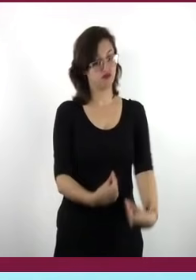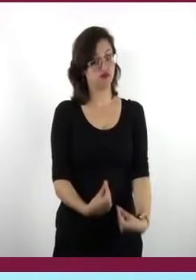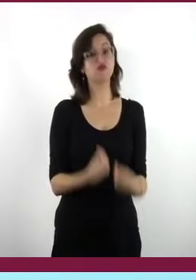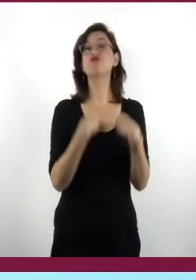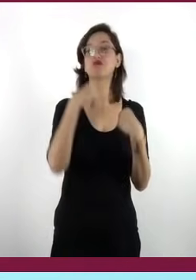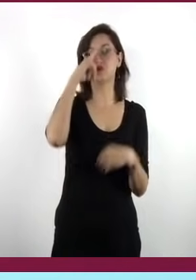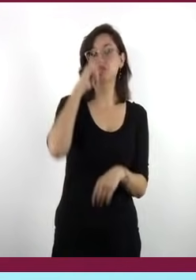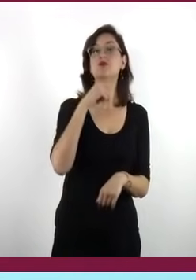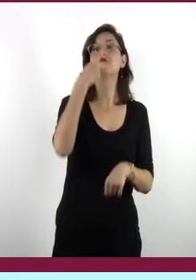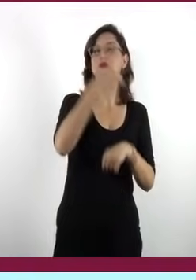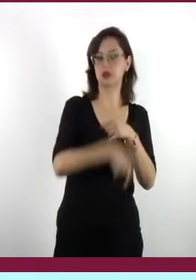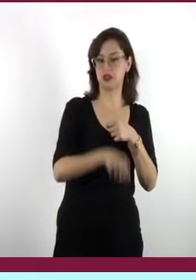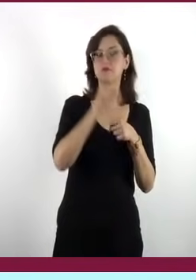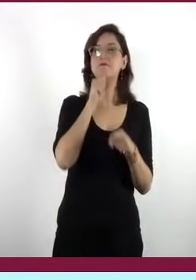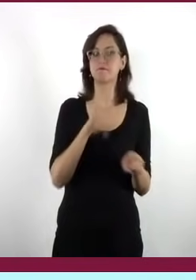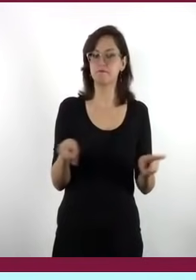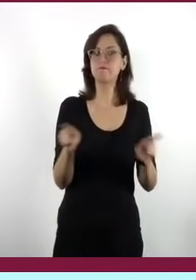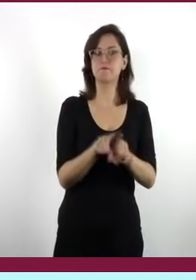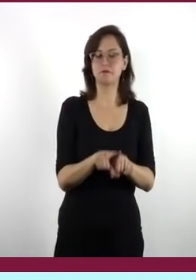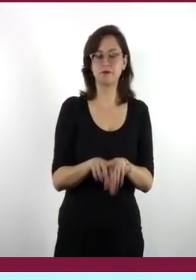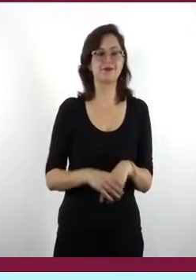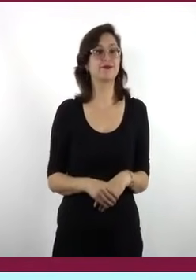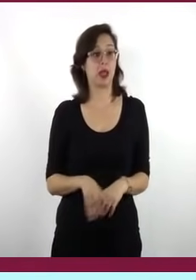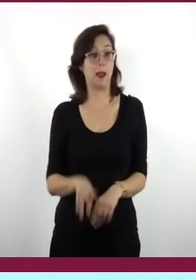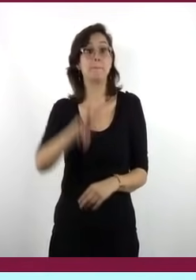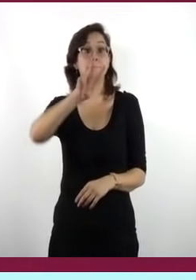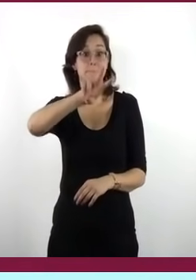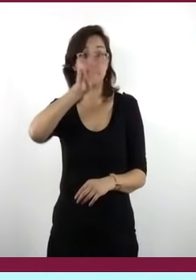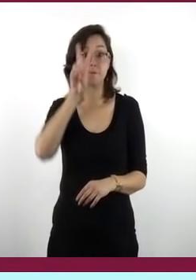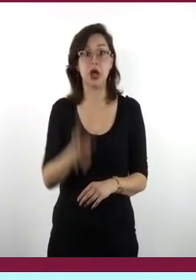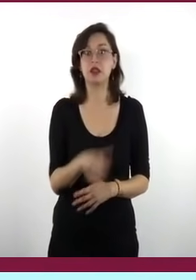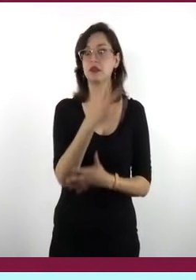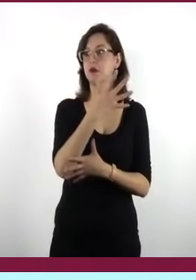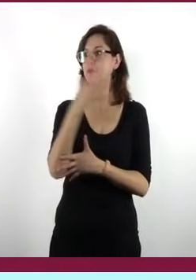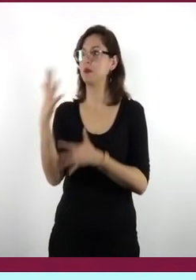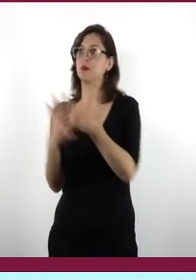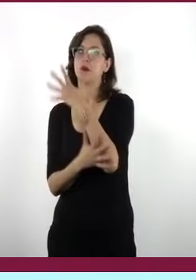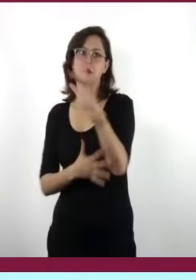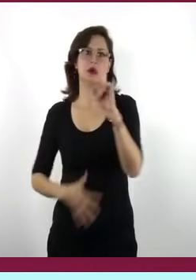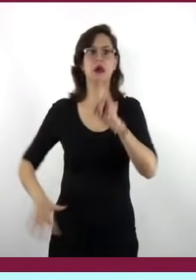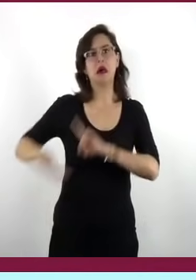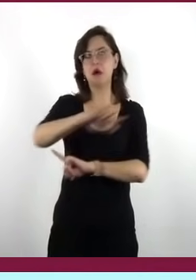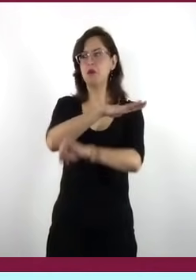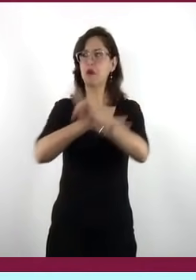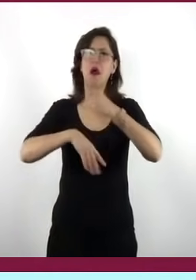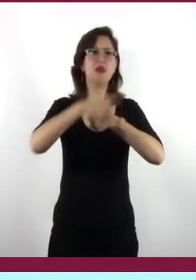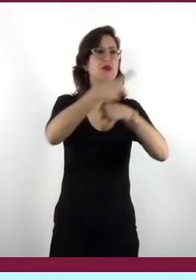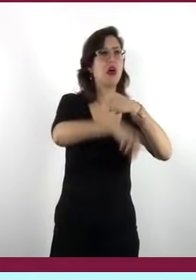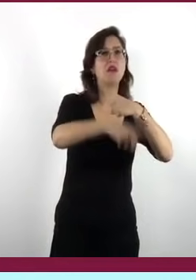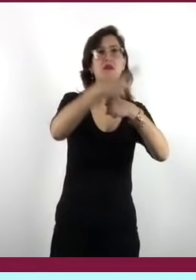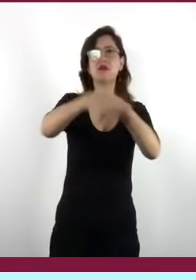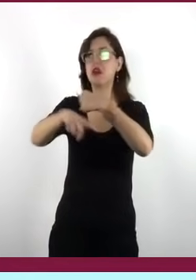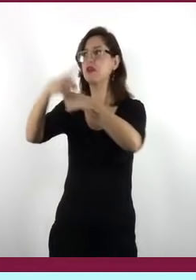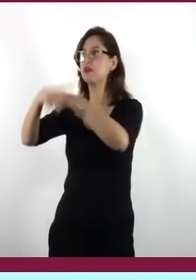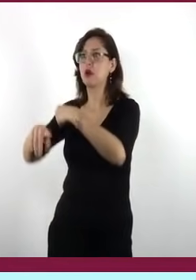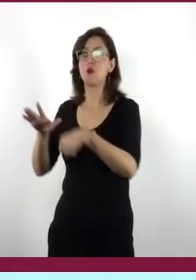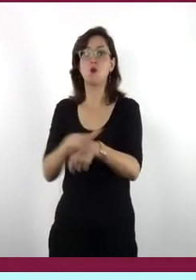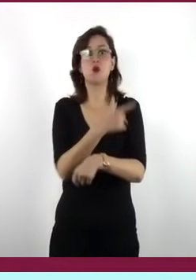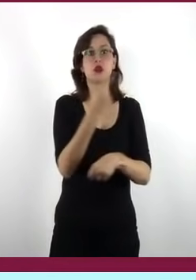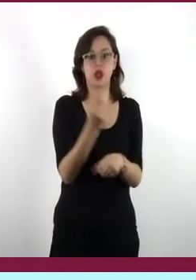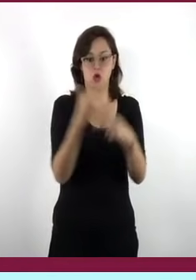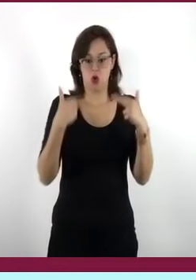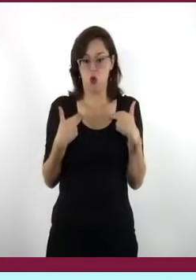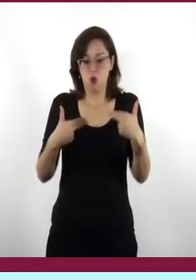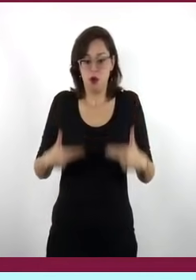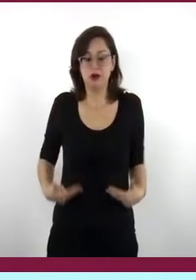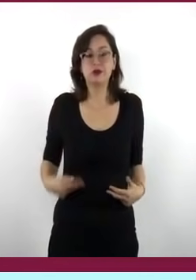diferentes países. Efectivamente, las alteraciones del medio ambiente han aumentado a causa de la demanda de alimentos